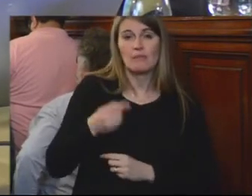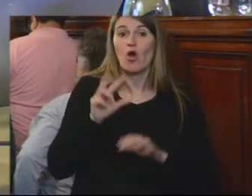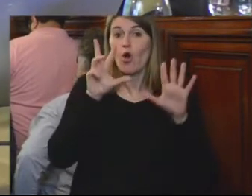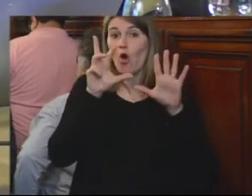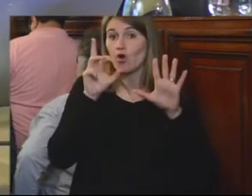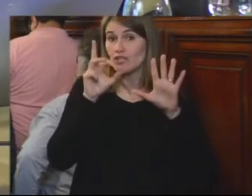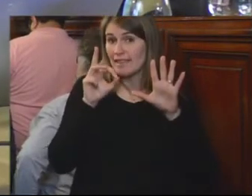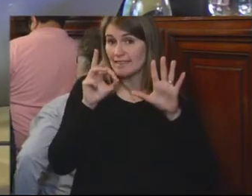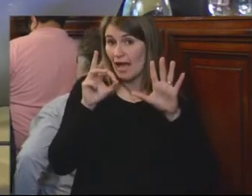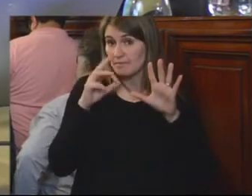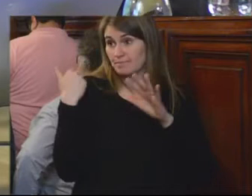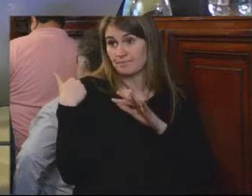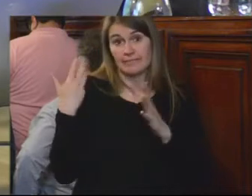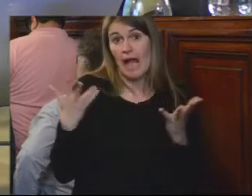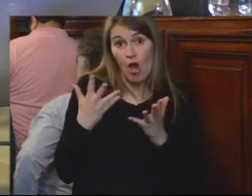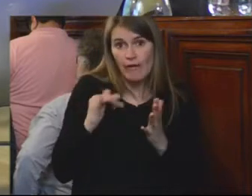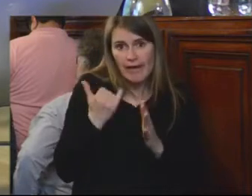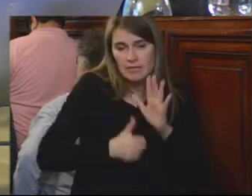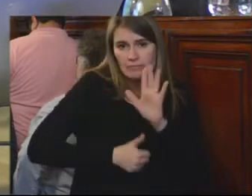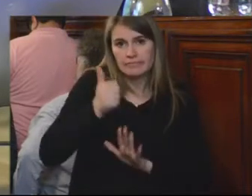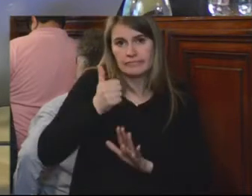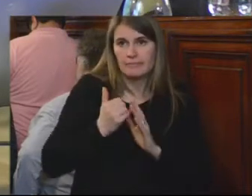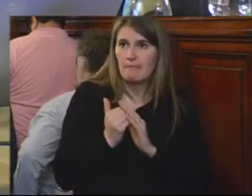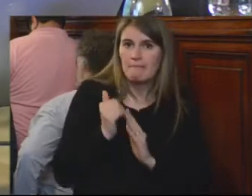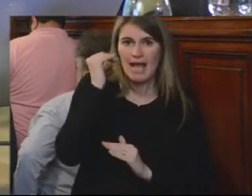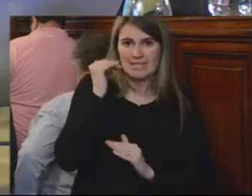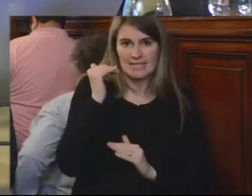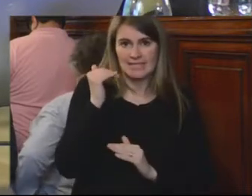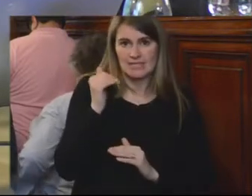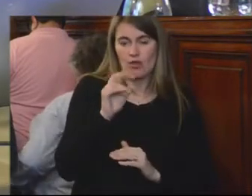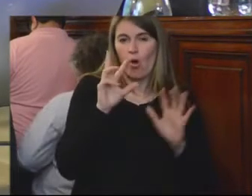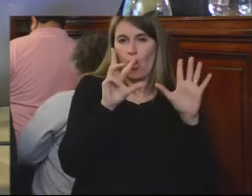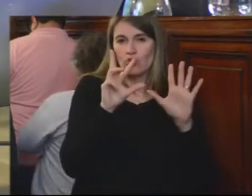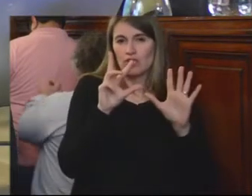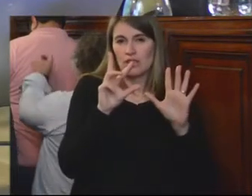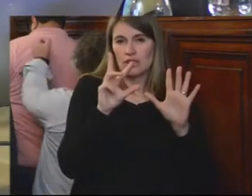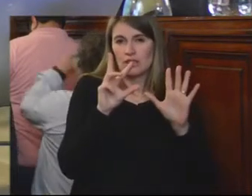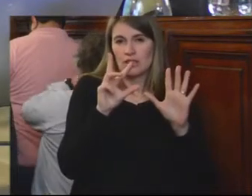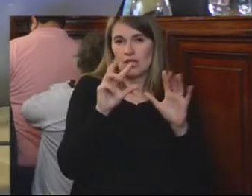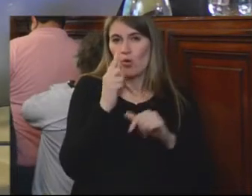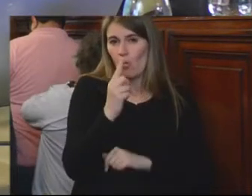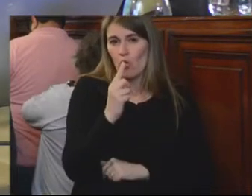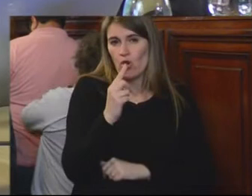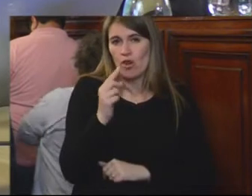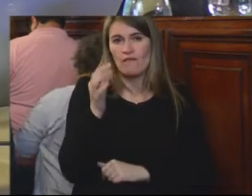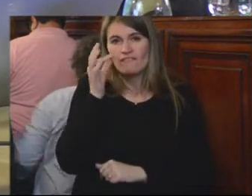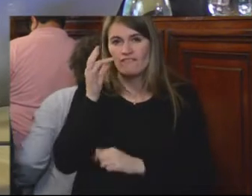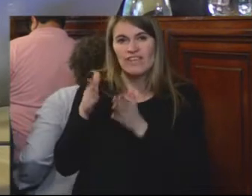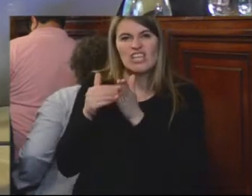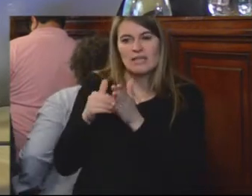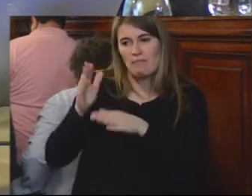primer primer semestre se superó ese número en el número de 81 víctimas de aprobación